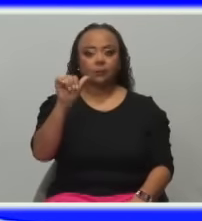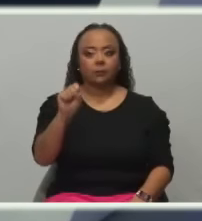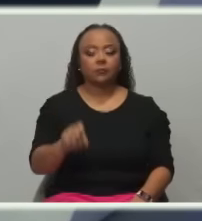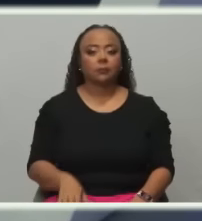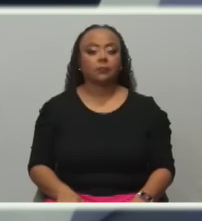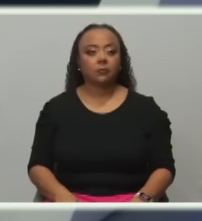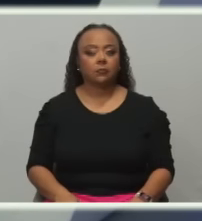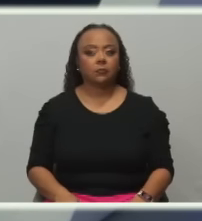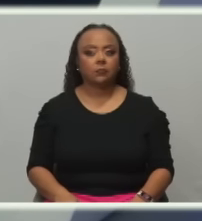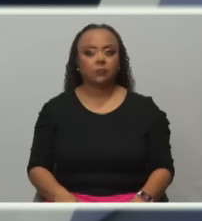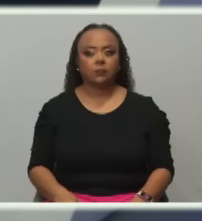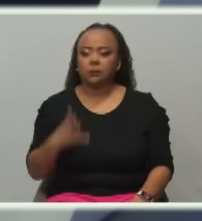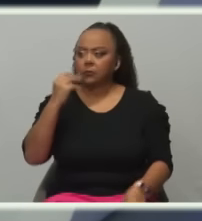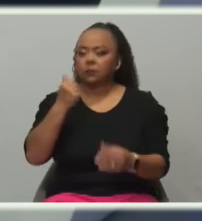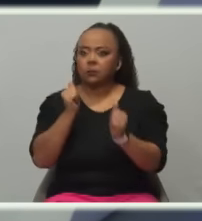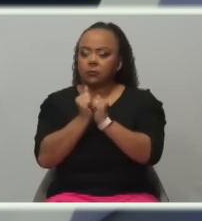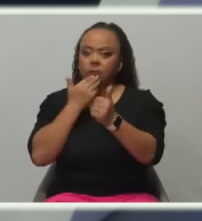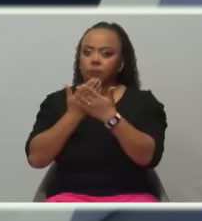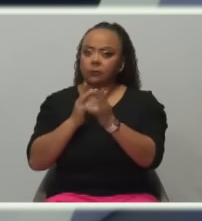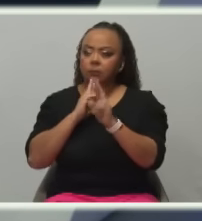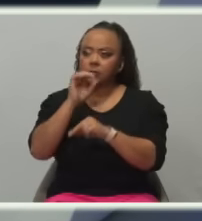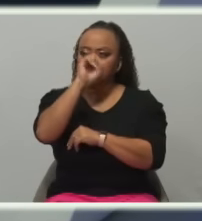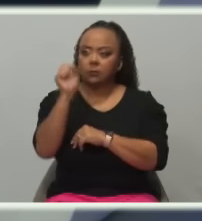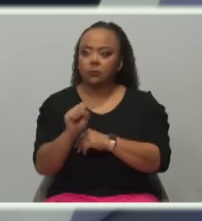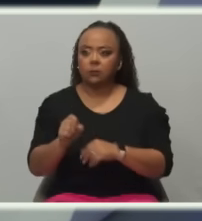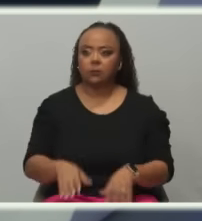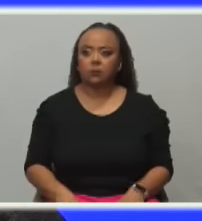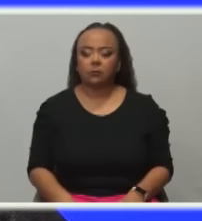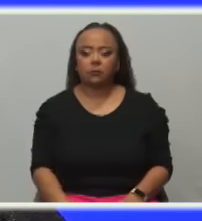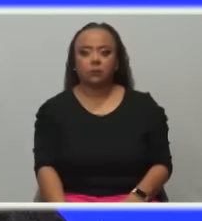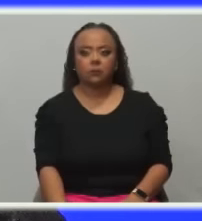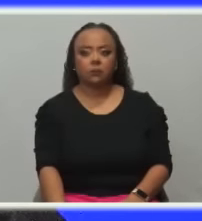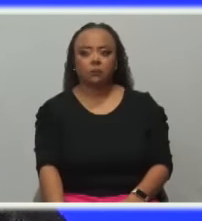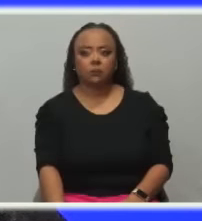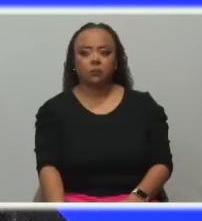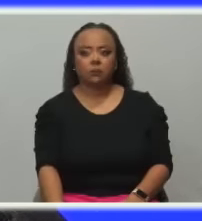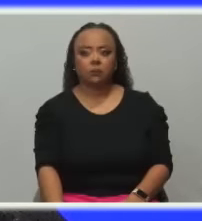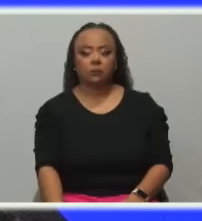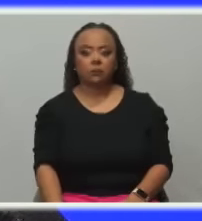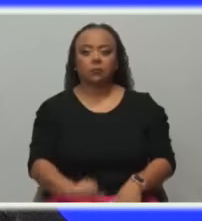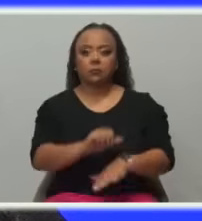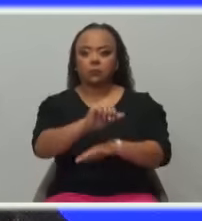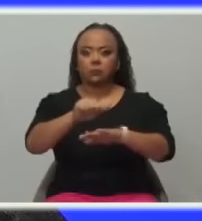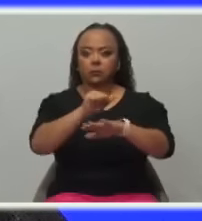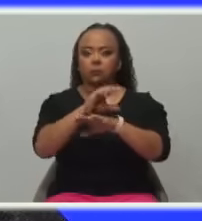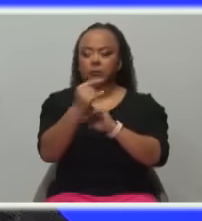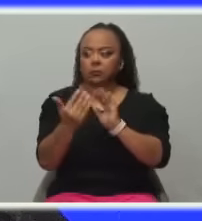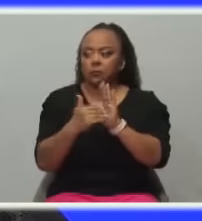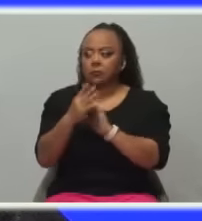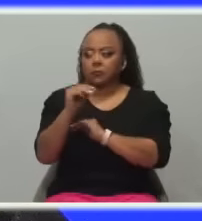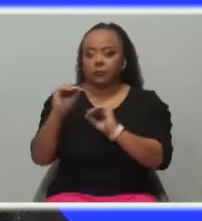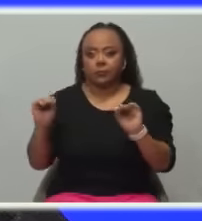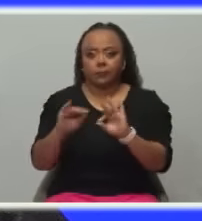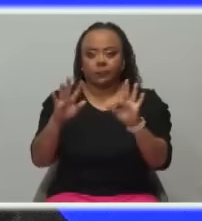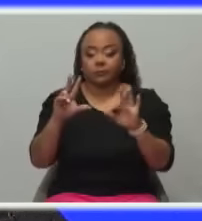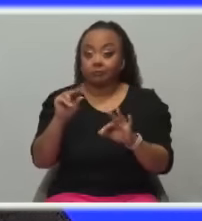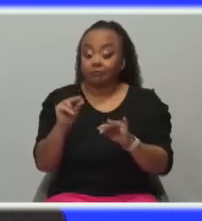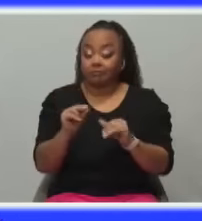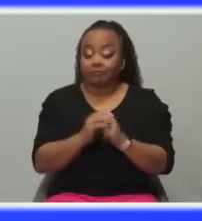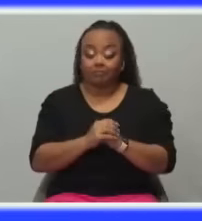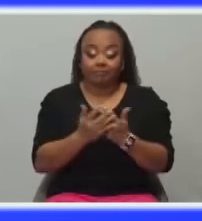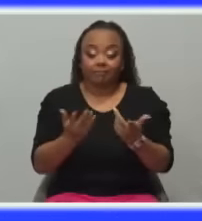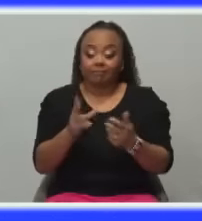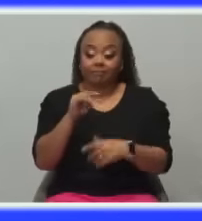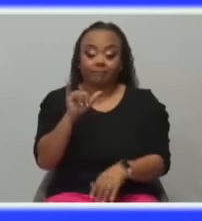él se fue con un muy buen rendimiento del saprisa Australia verdad y regresó y evidentemente no hasta el momento no